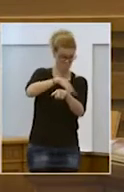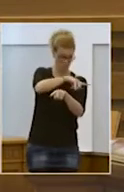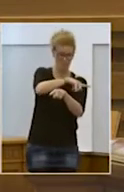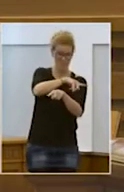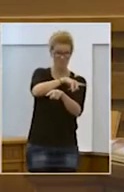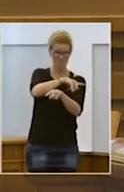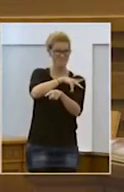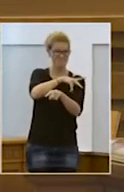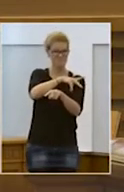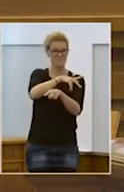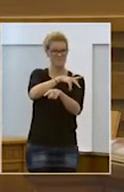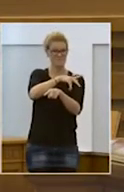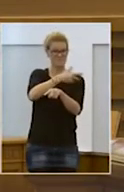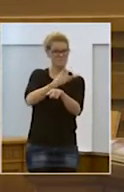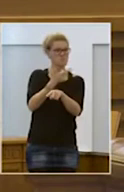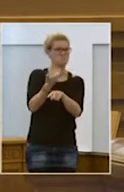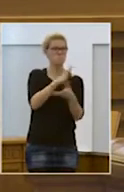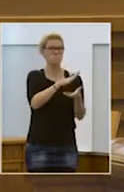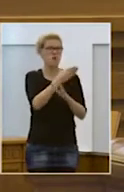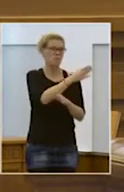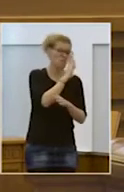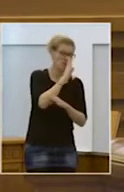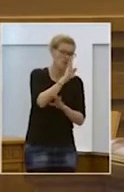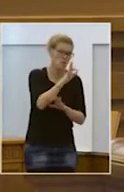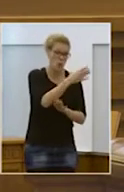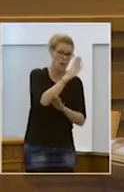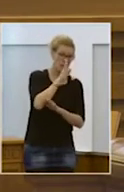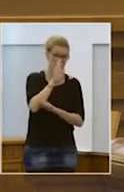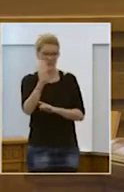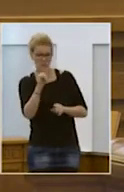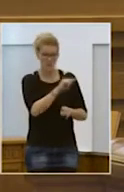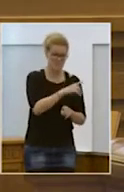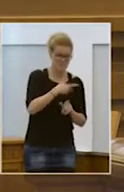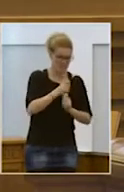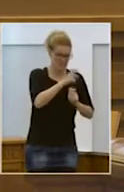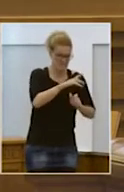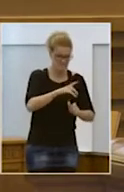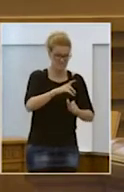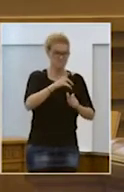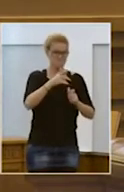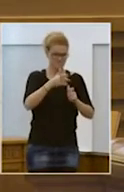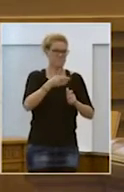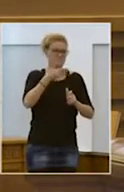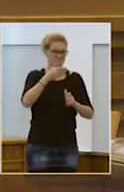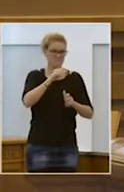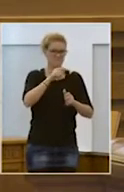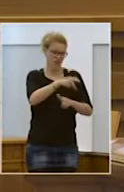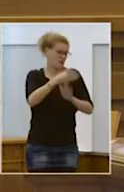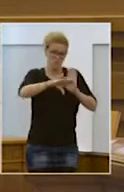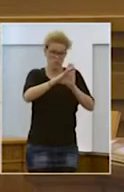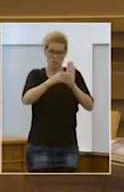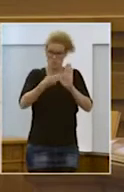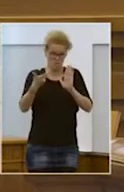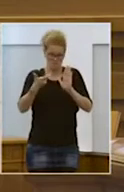necesita y espera. La portavoz regional del Partido Popular ha considerado que la intervención de Paje ha demostrado su absoluta incapacidad para